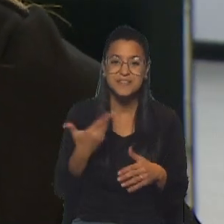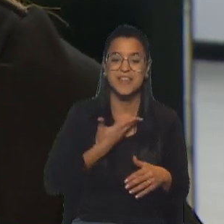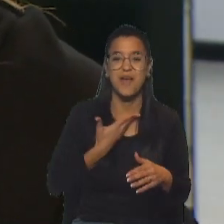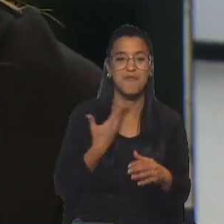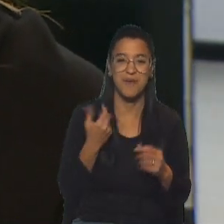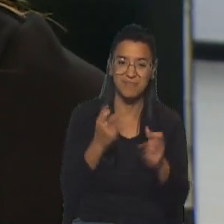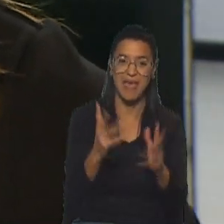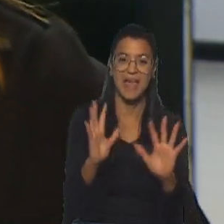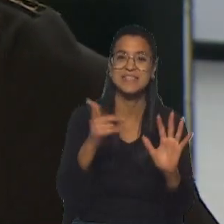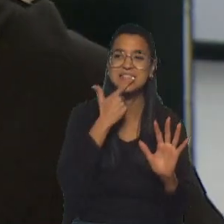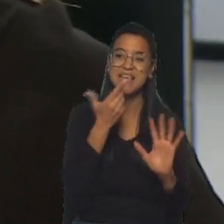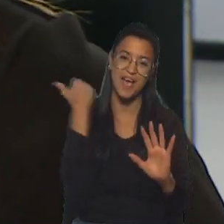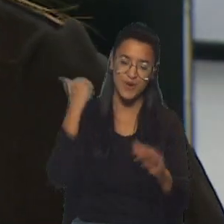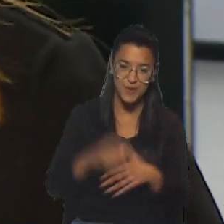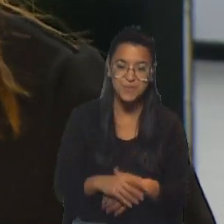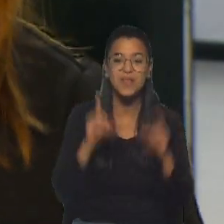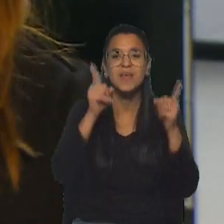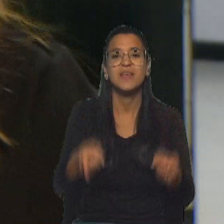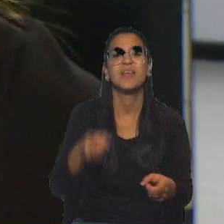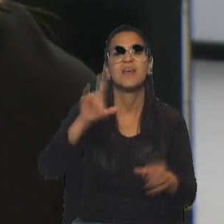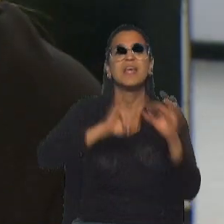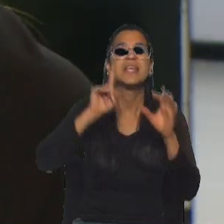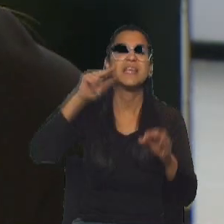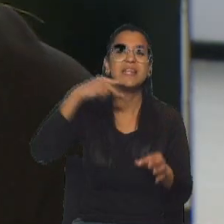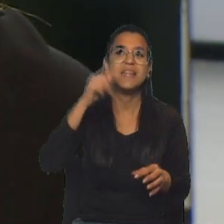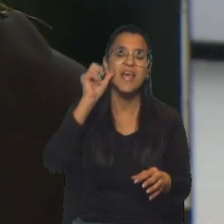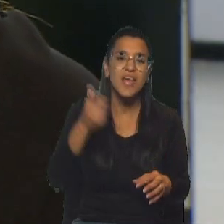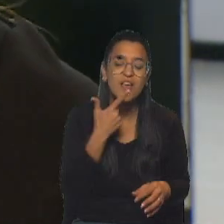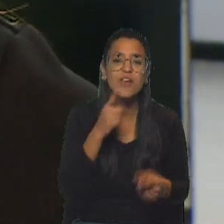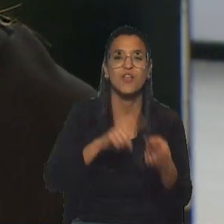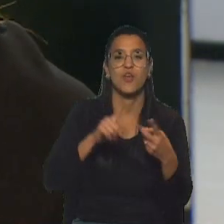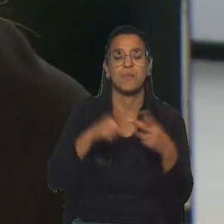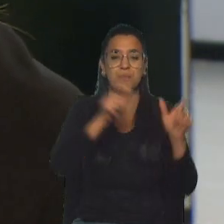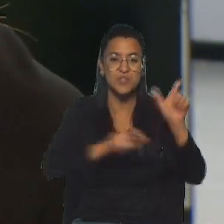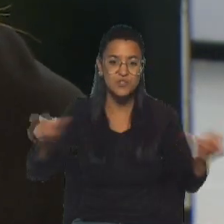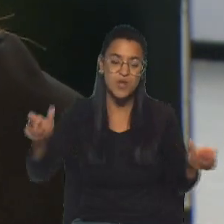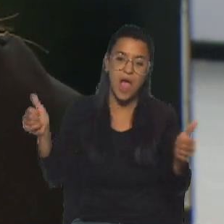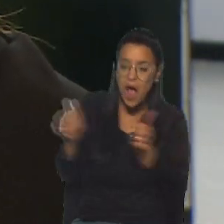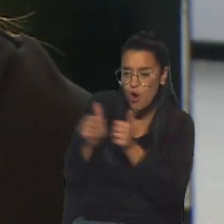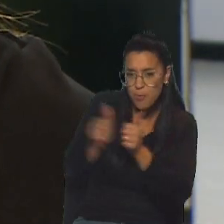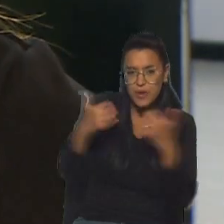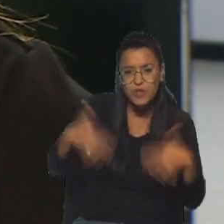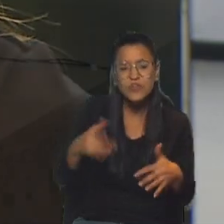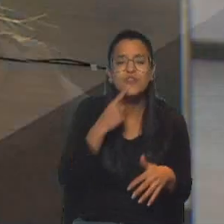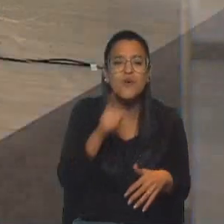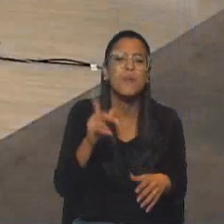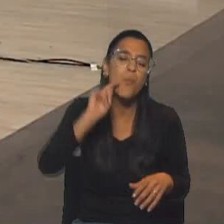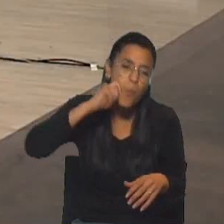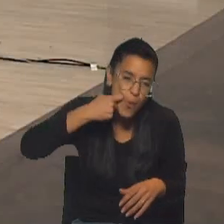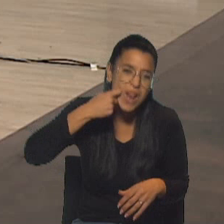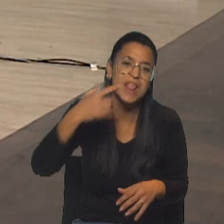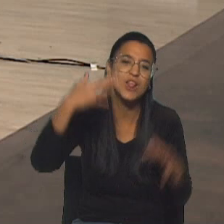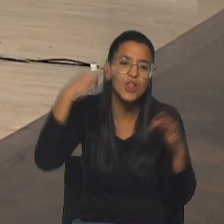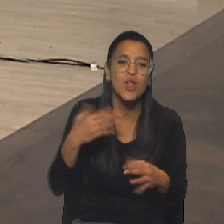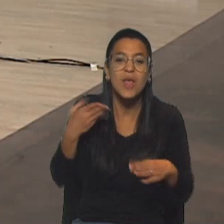santafesina. Después, bueno, ver a Roberto Quinteros, gente que me acompañó en mis inicios. La verdad que es muy lindo, es como que entras acá